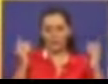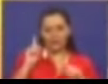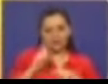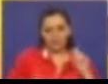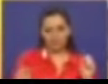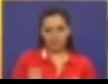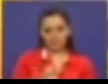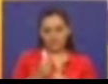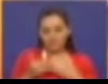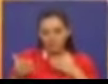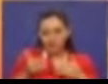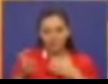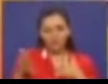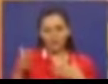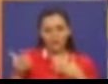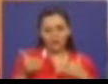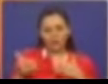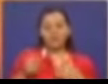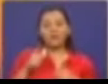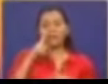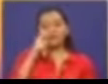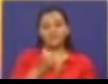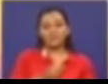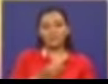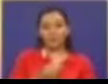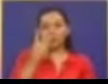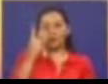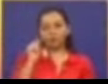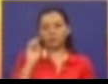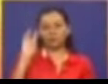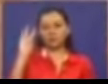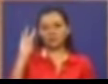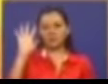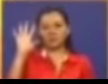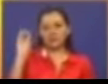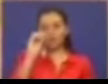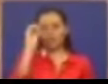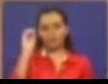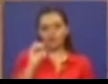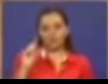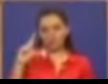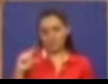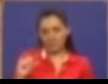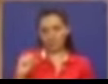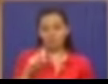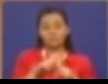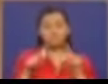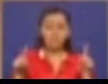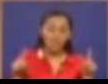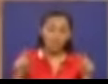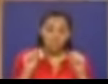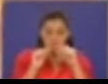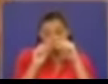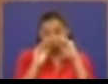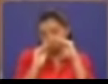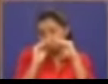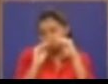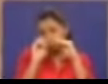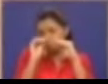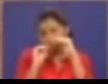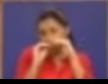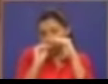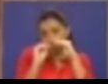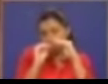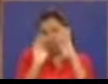que es menor que junio del 2014 con 4.65%. Sin embargo, la diferencia es tan pequeña que no tiene